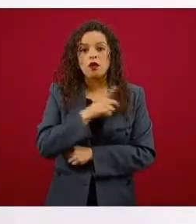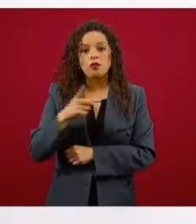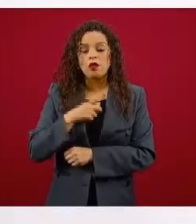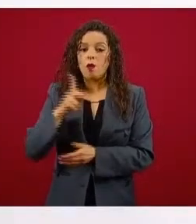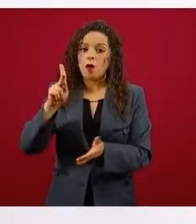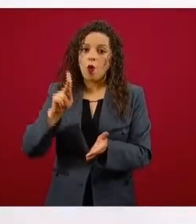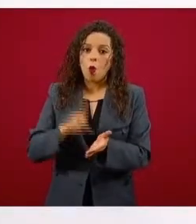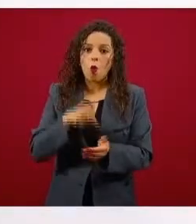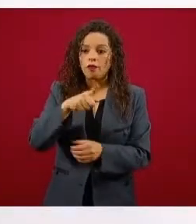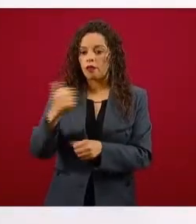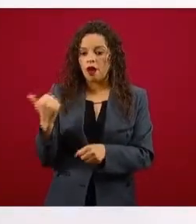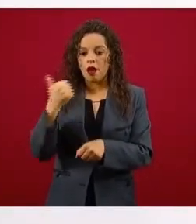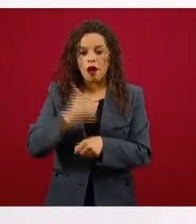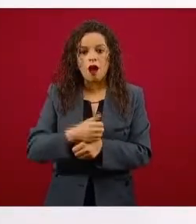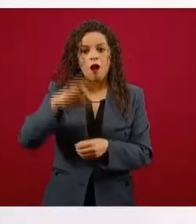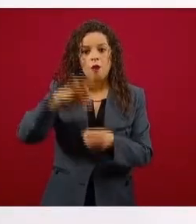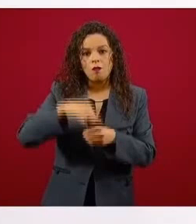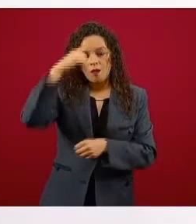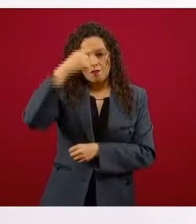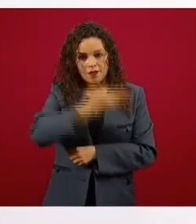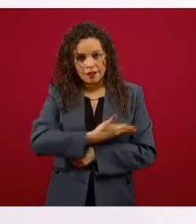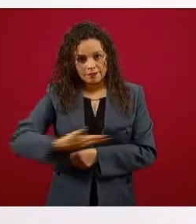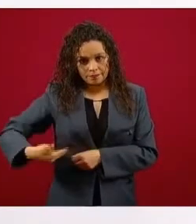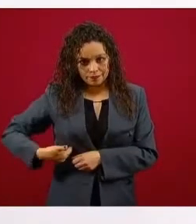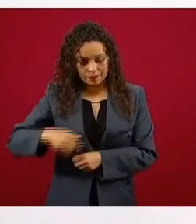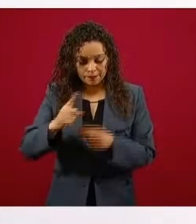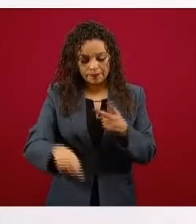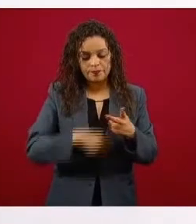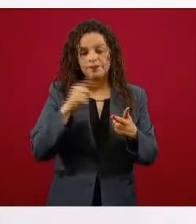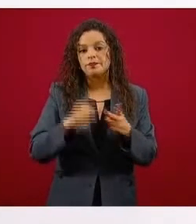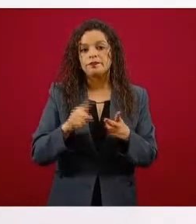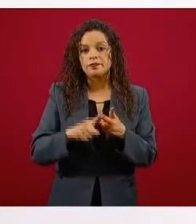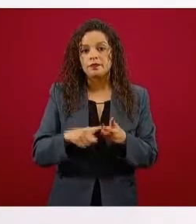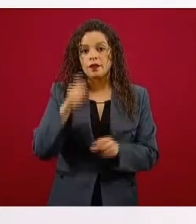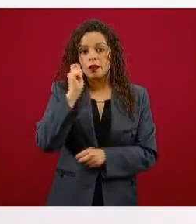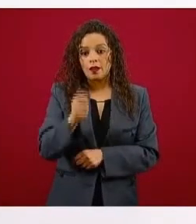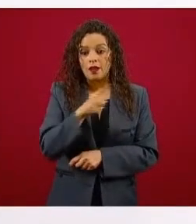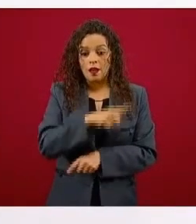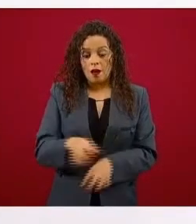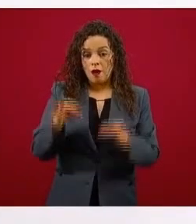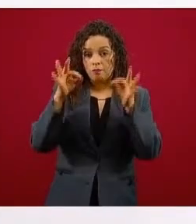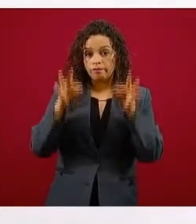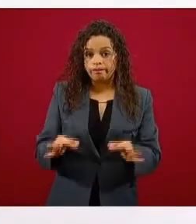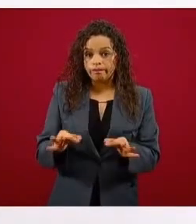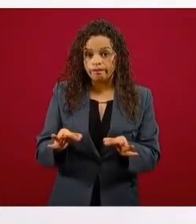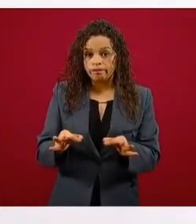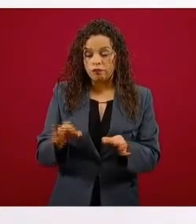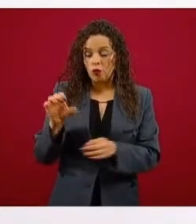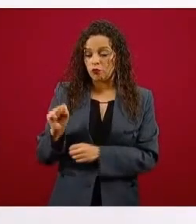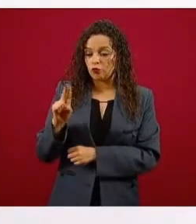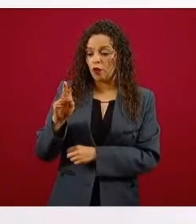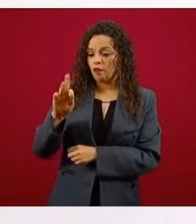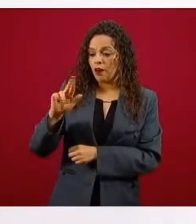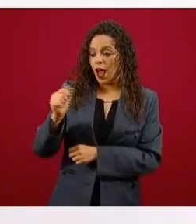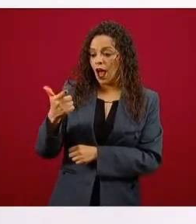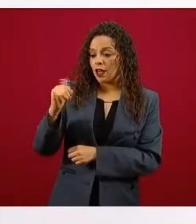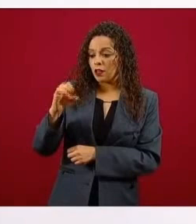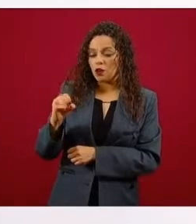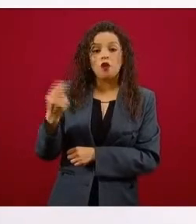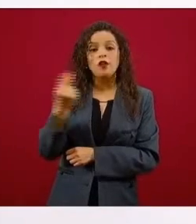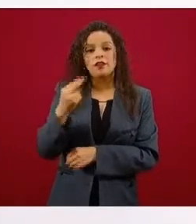Otro, el sufragio efectivo. Para lograr este último se necesita reformar la ley